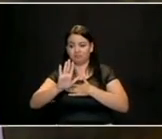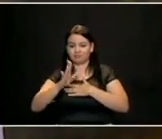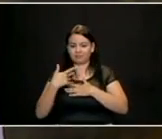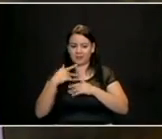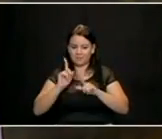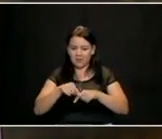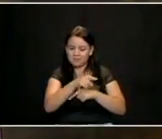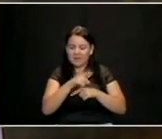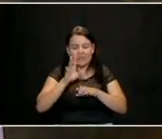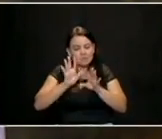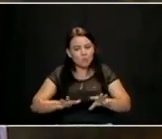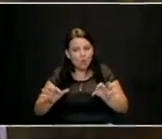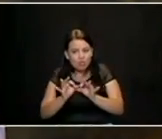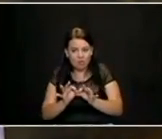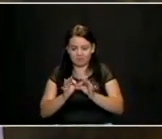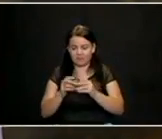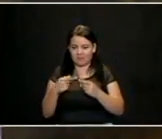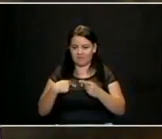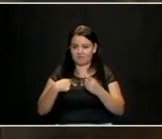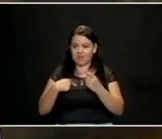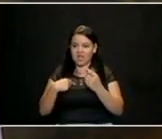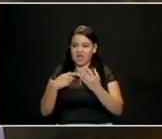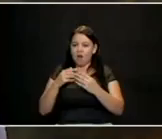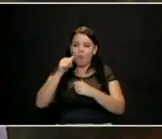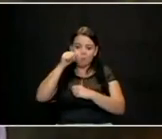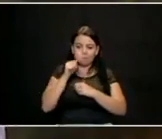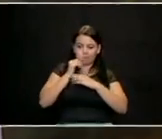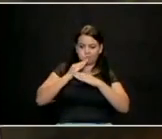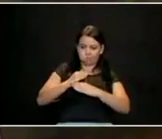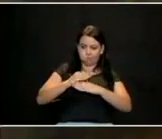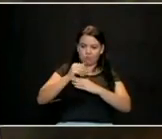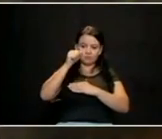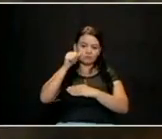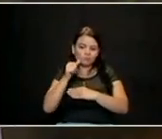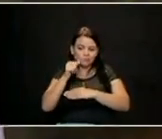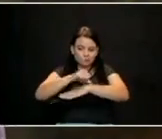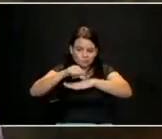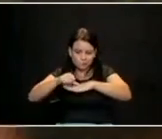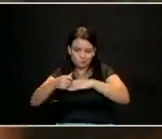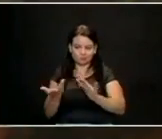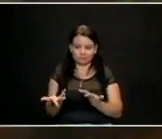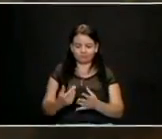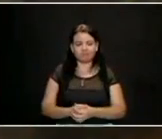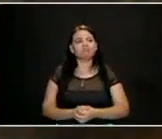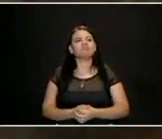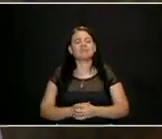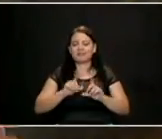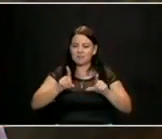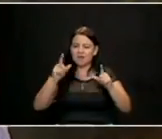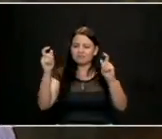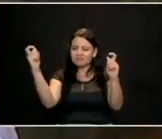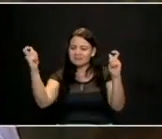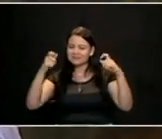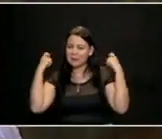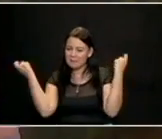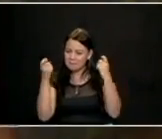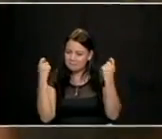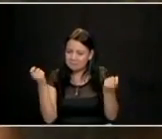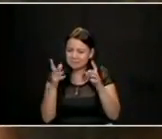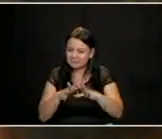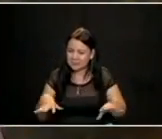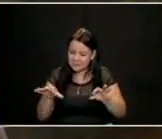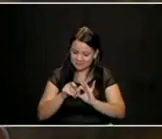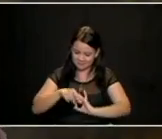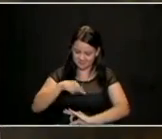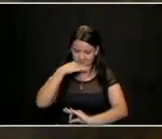la jornada de esterilización, con la jornada de atención, pero sobre todo con las campañas que hacemos en la ciudad